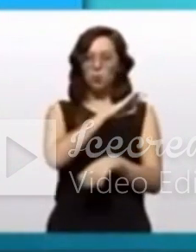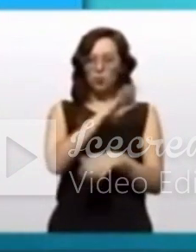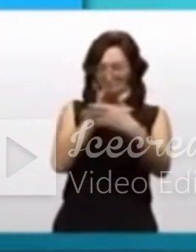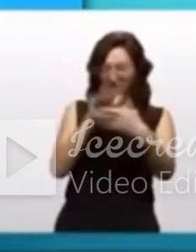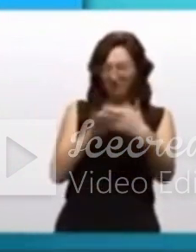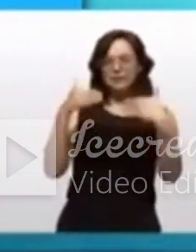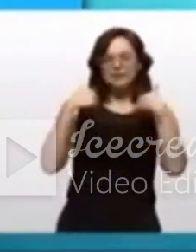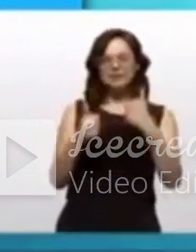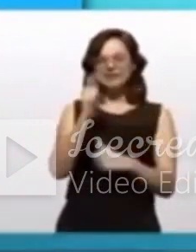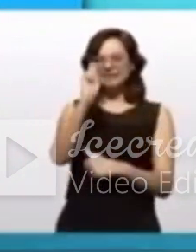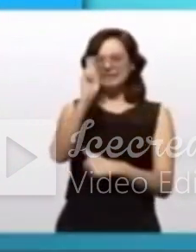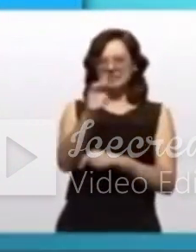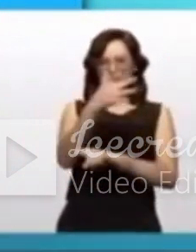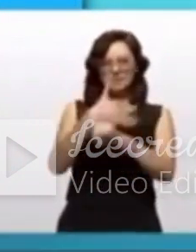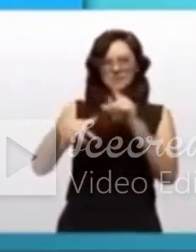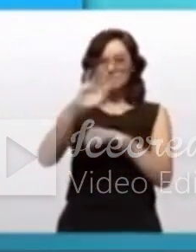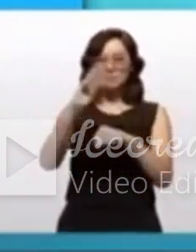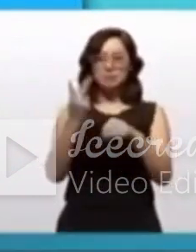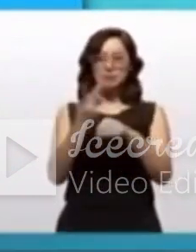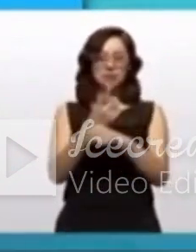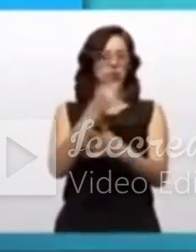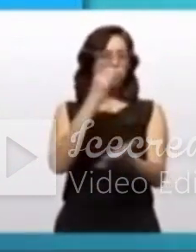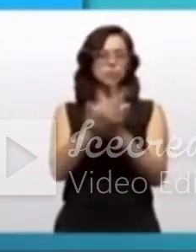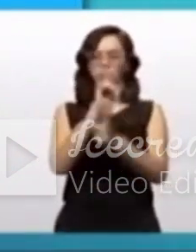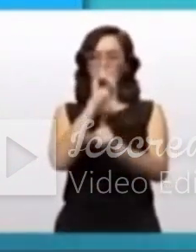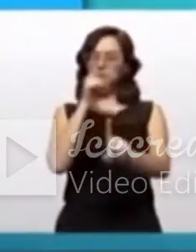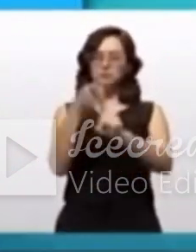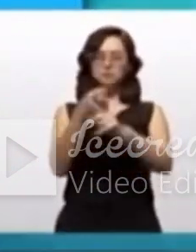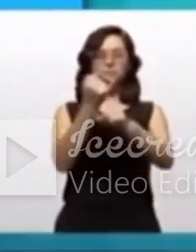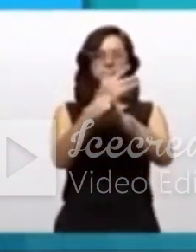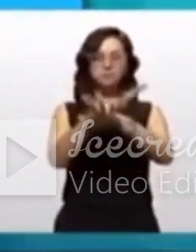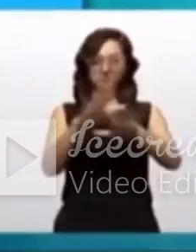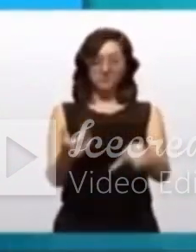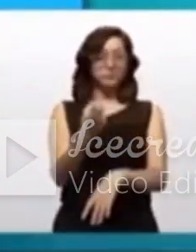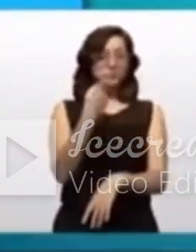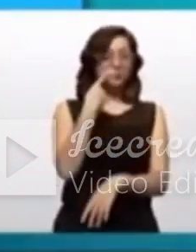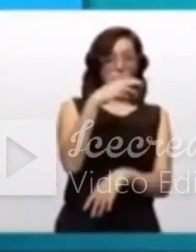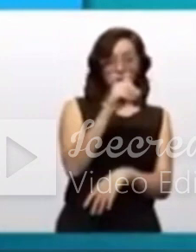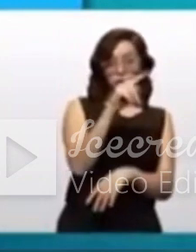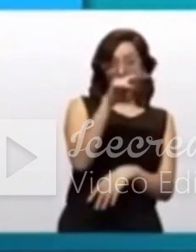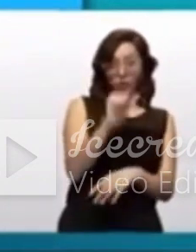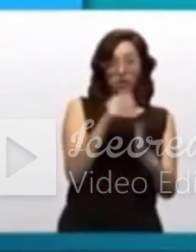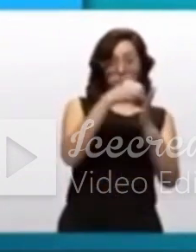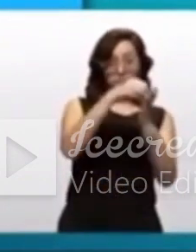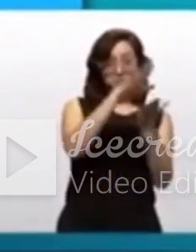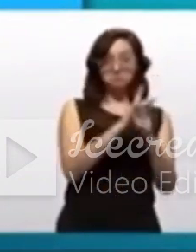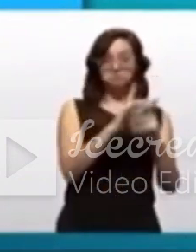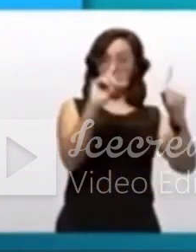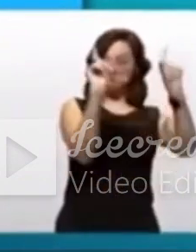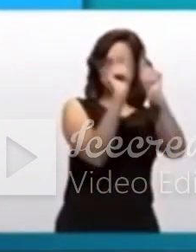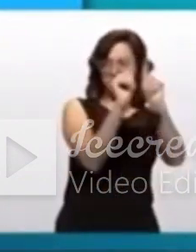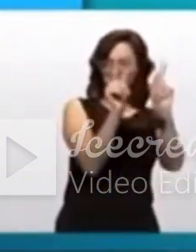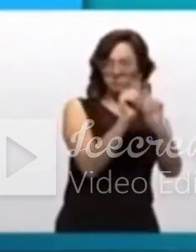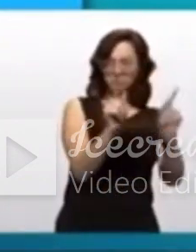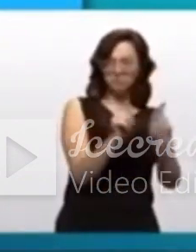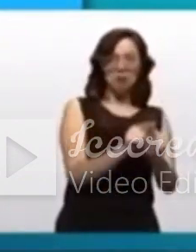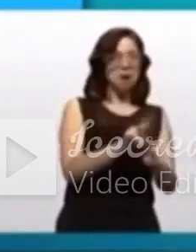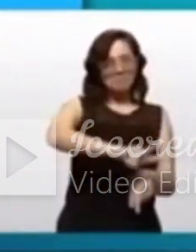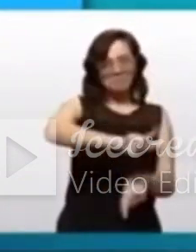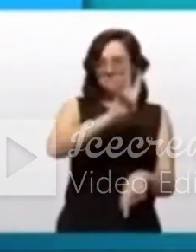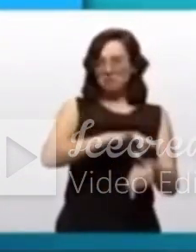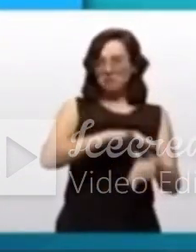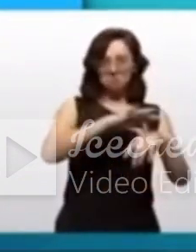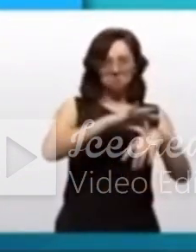suceso. Su finalidad es meramente informativa. Por un lado, la nota se caracteriza por ser breve y por presentar tal y como sucedió un